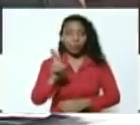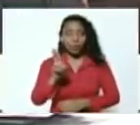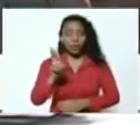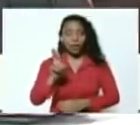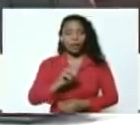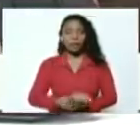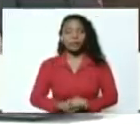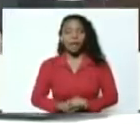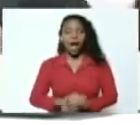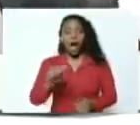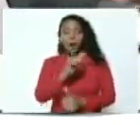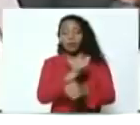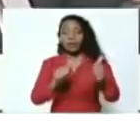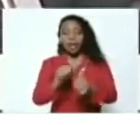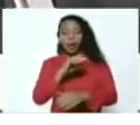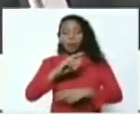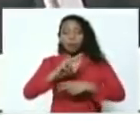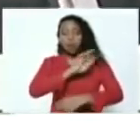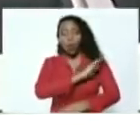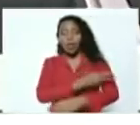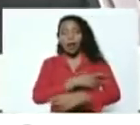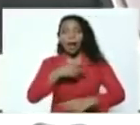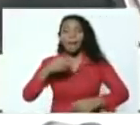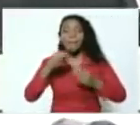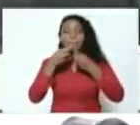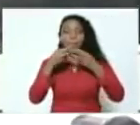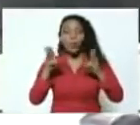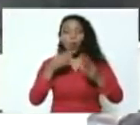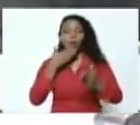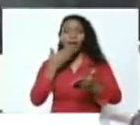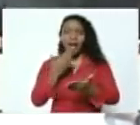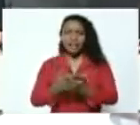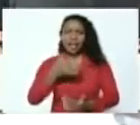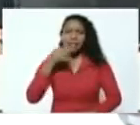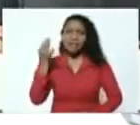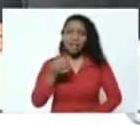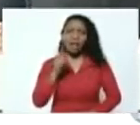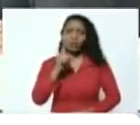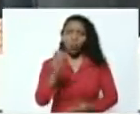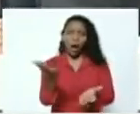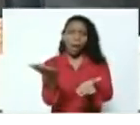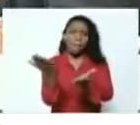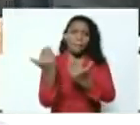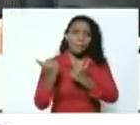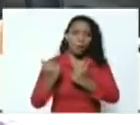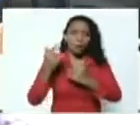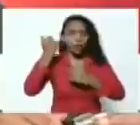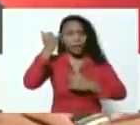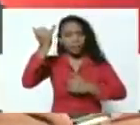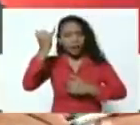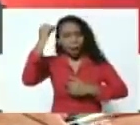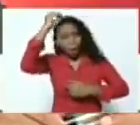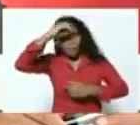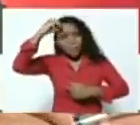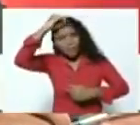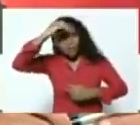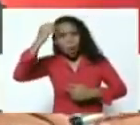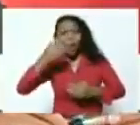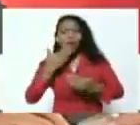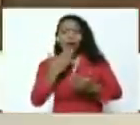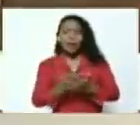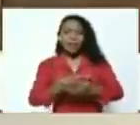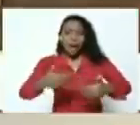públicos. Quiero agradecerle de verdad, bueno, sus aportes, su